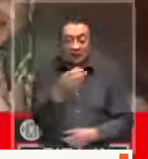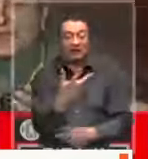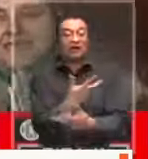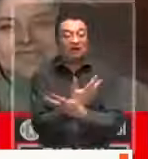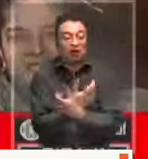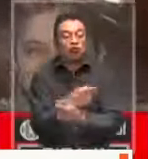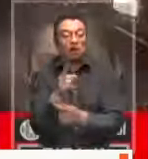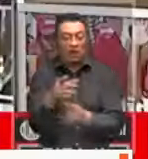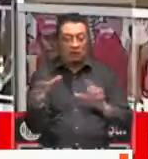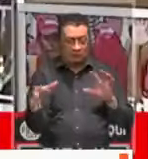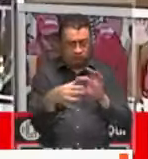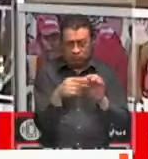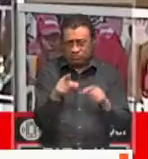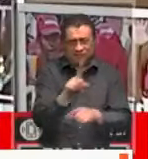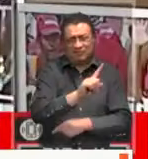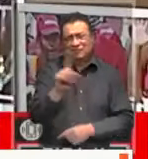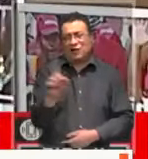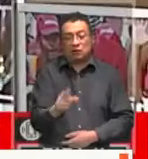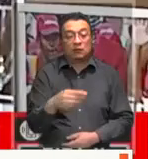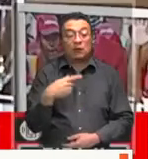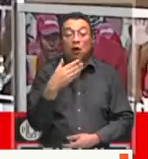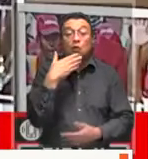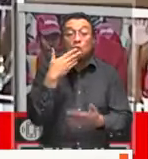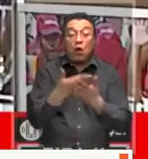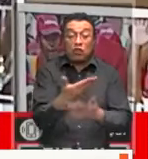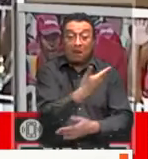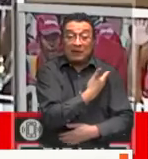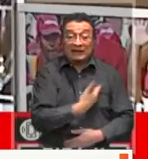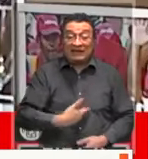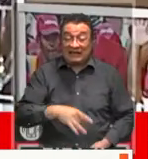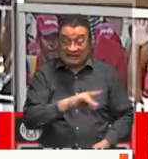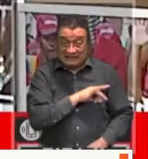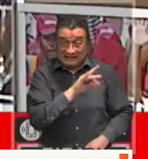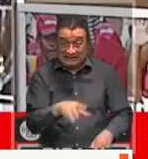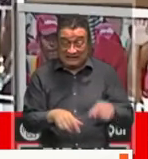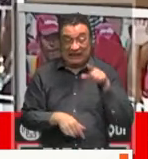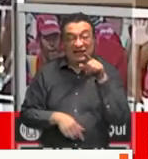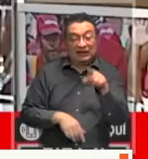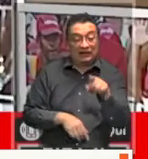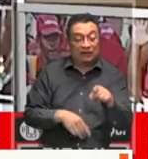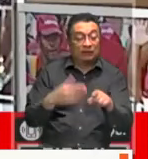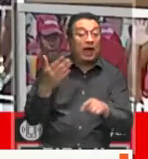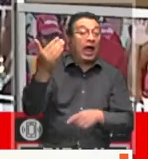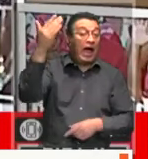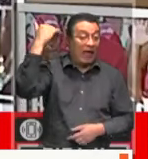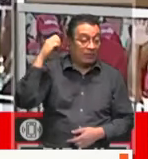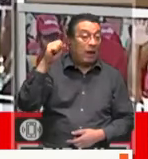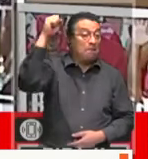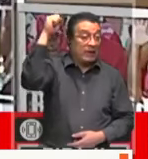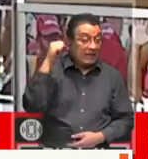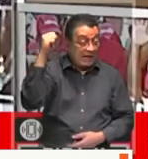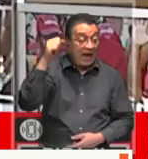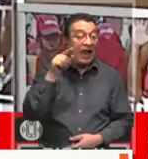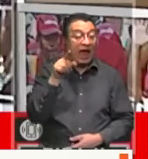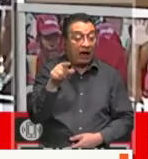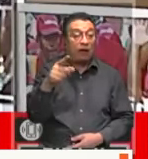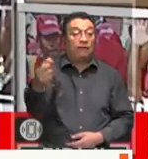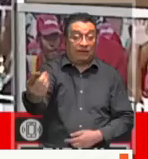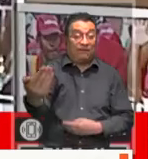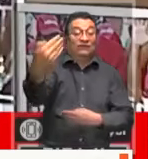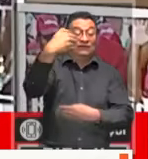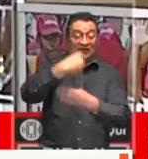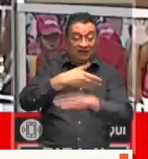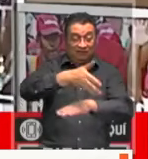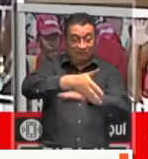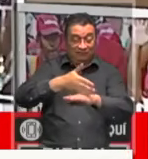tenga relación con el hecho. Cuando el presidente de Chile, para la época, Piñera, vino a la